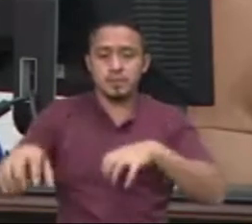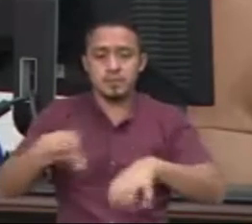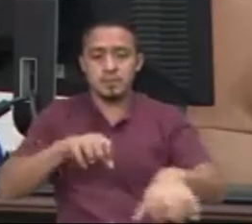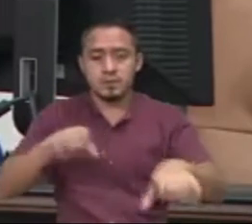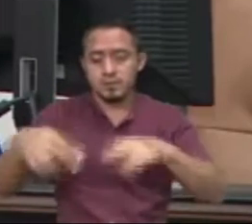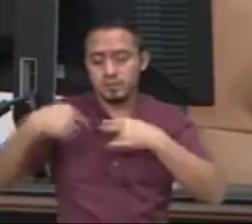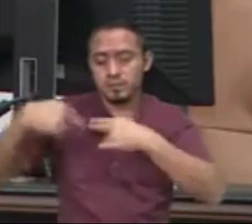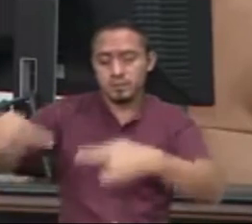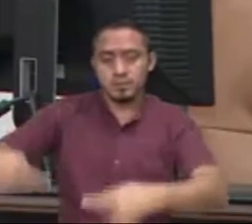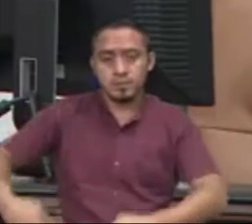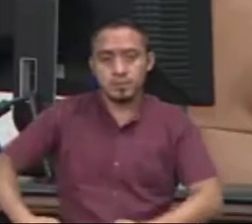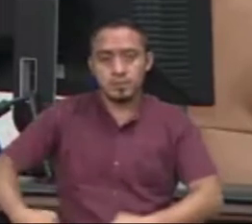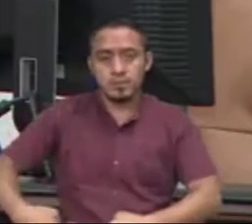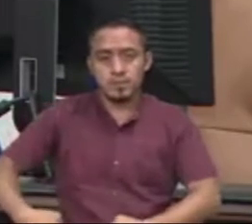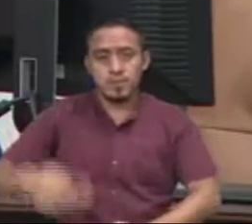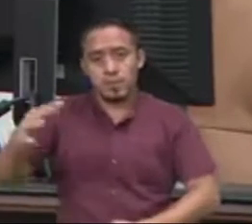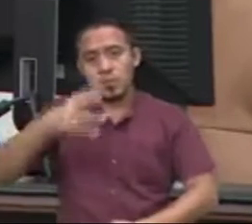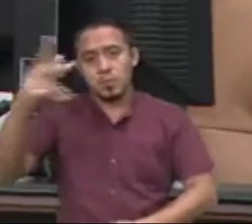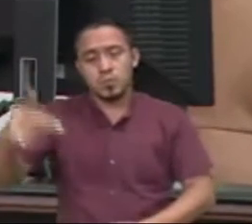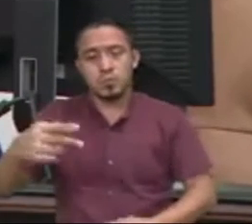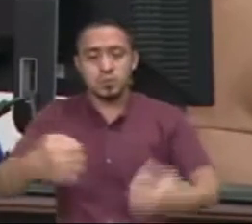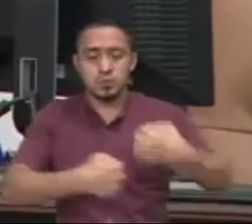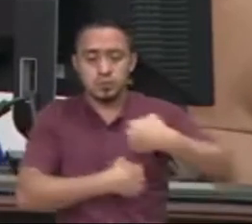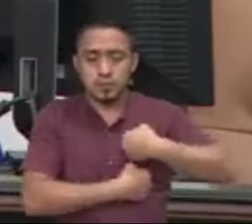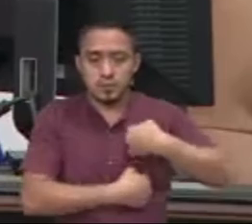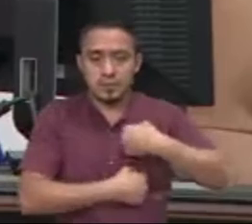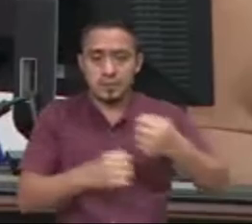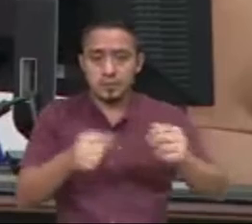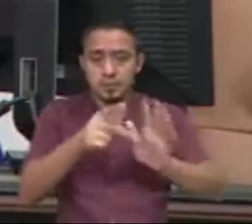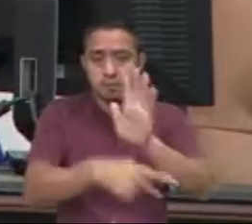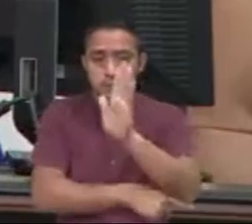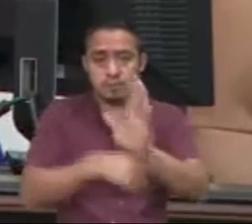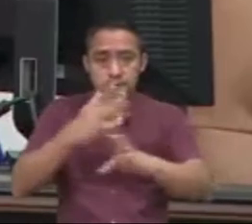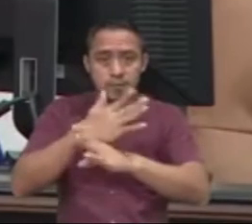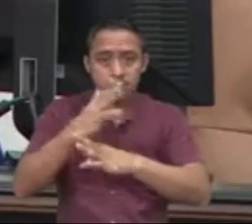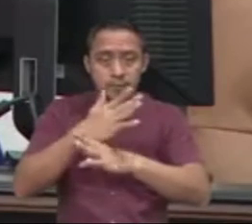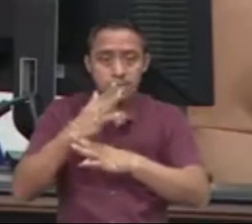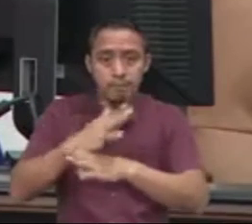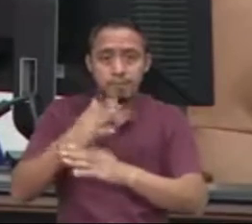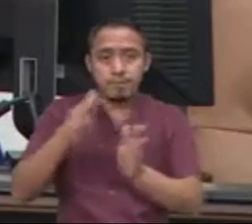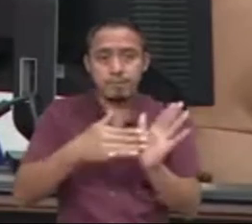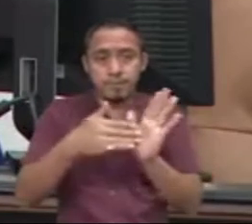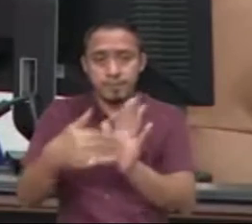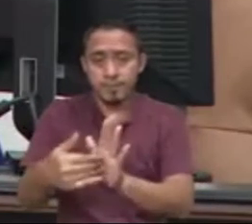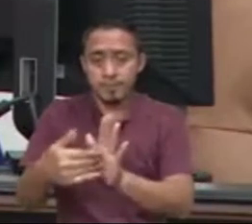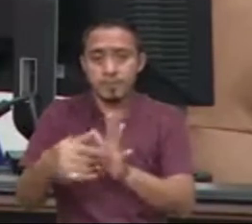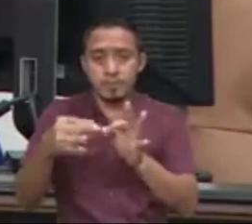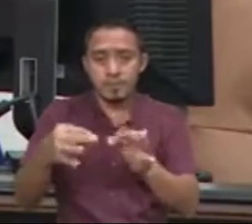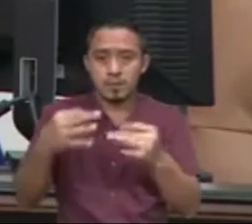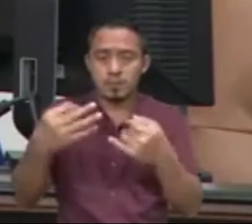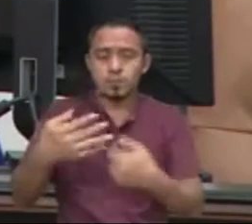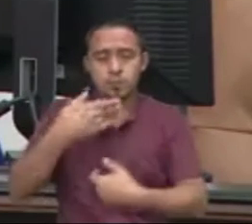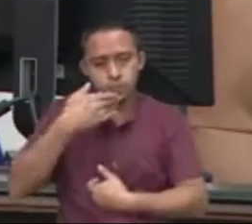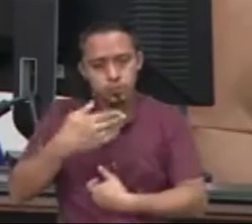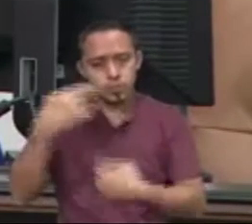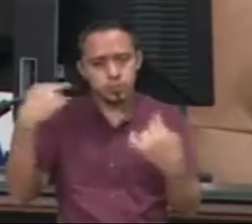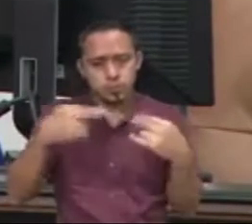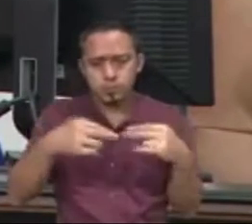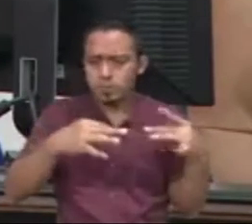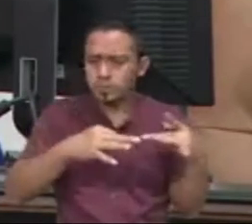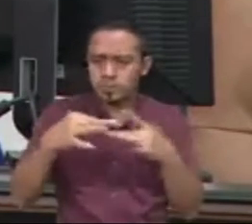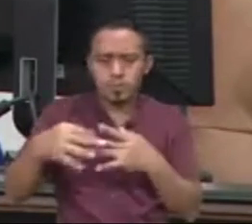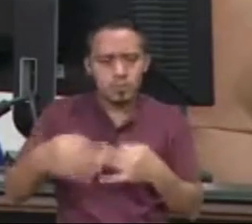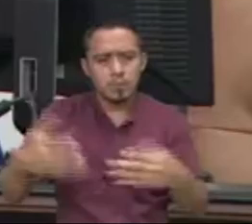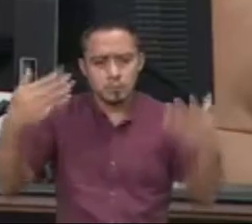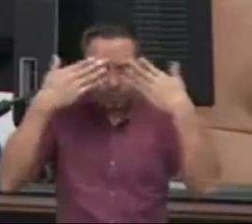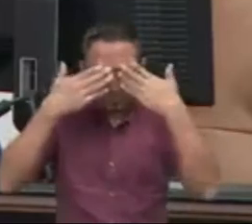ejercicios humanitarios con otros ejércitos y fuerzas armadas, demostrando con ello su profesionalidad,